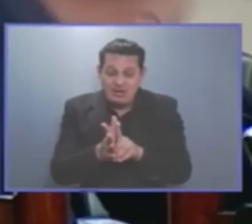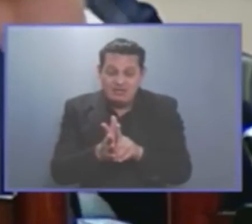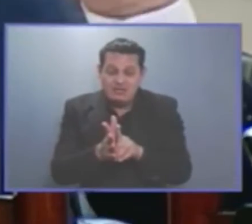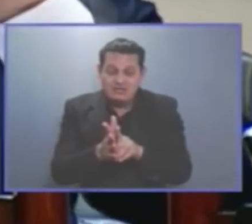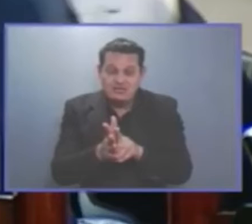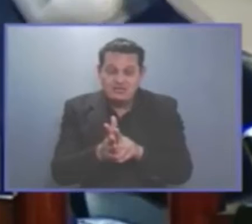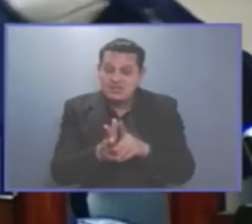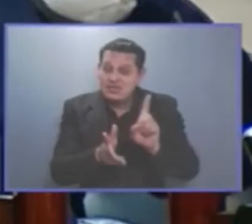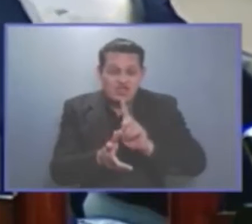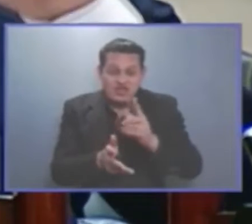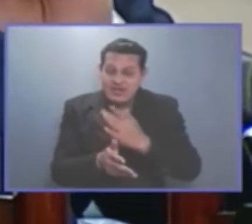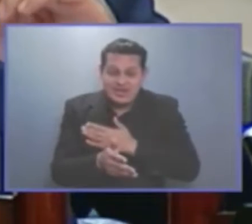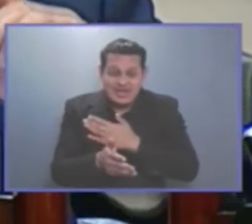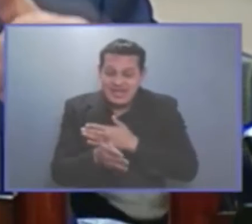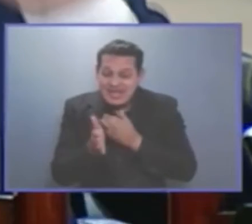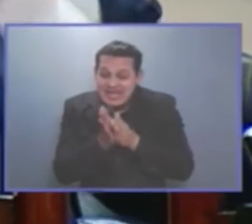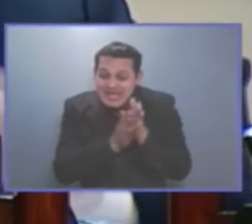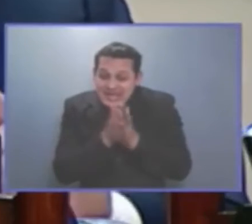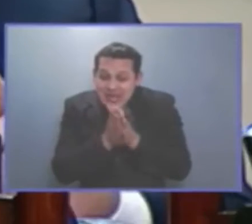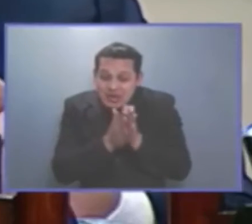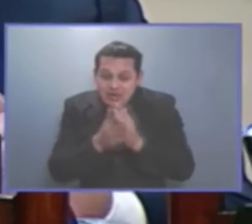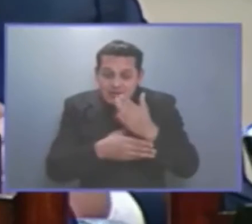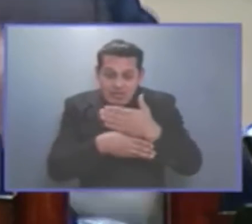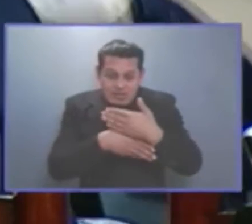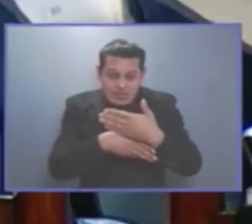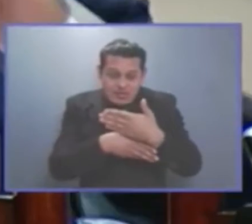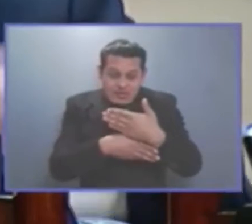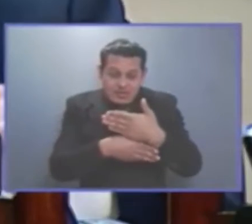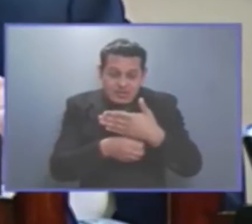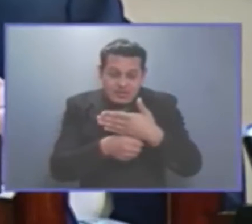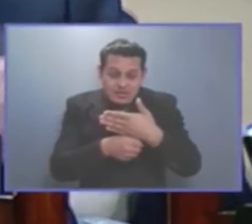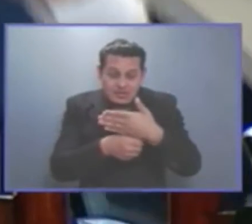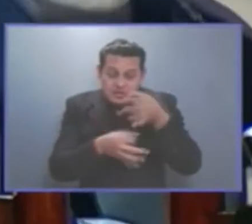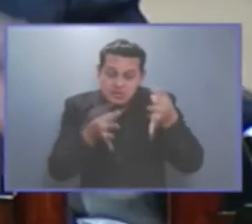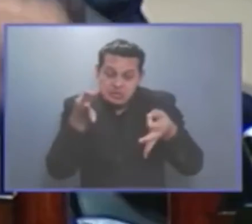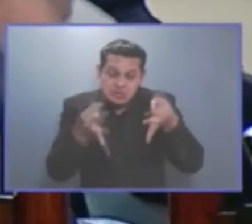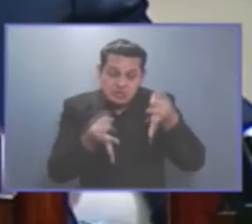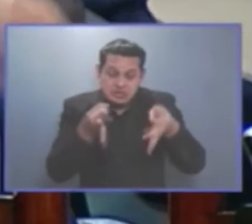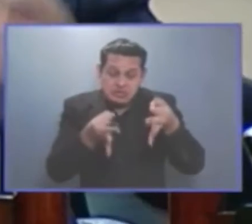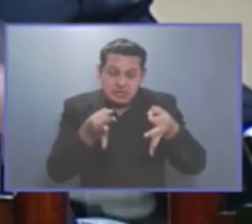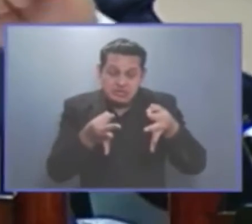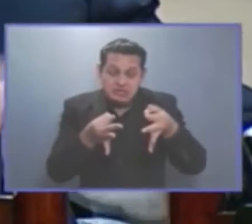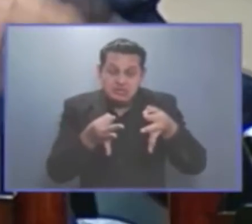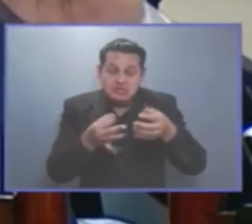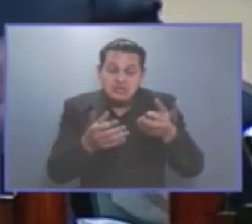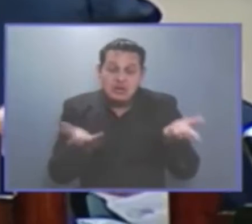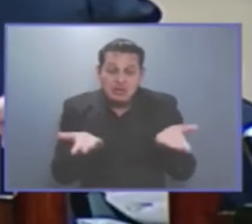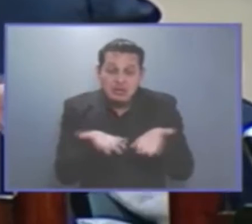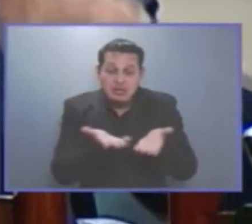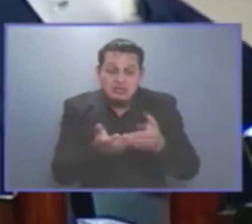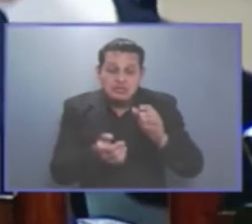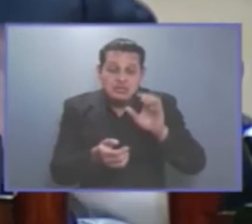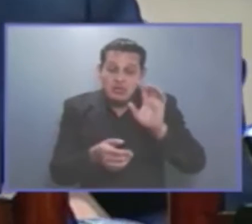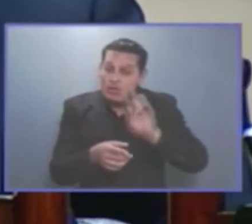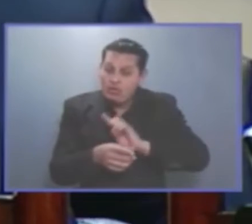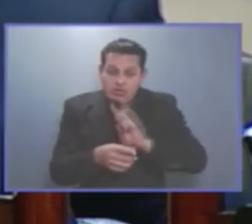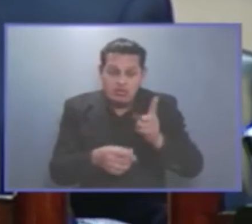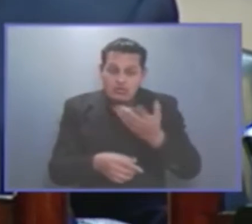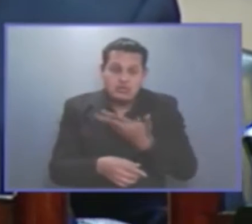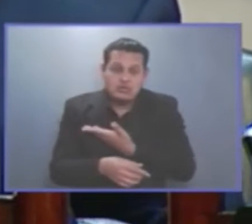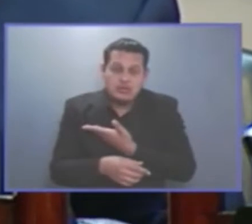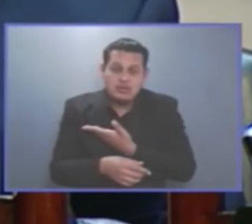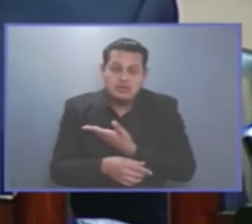que no tienen un interés político los que juzguen si al lugar a formación de causa o